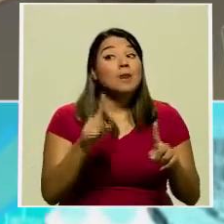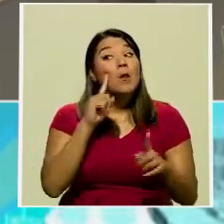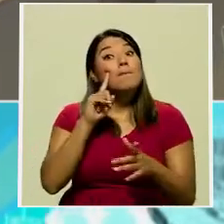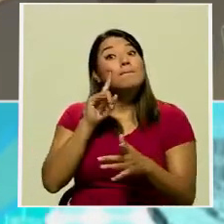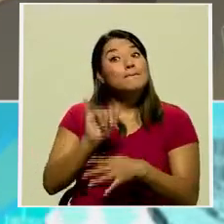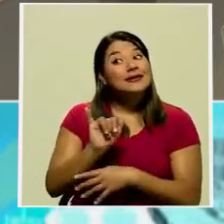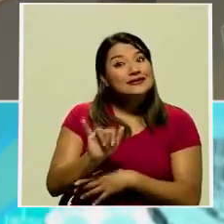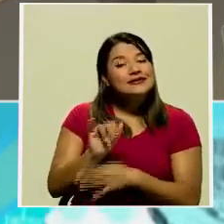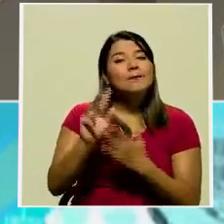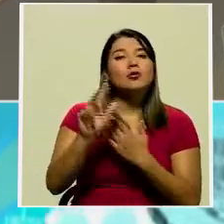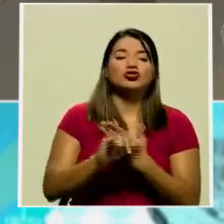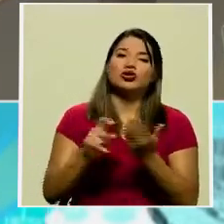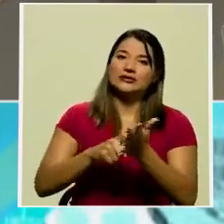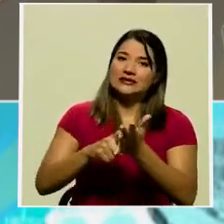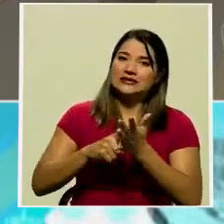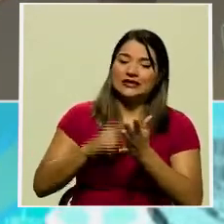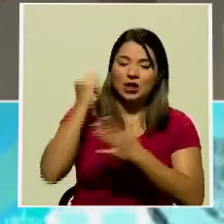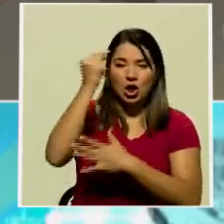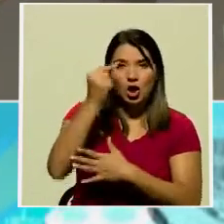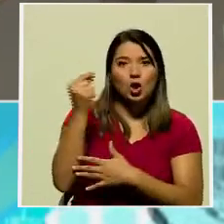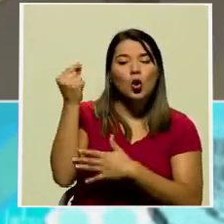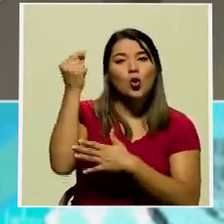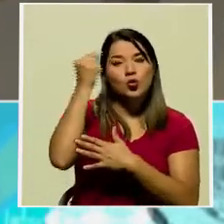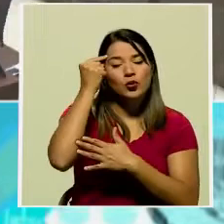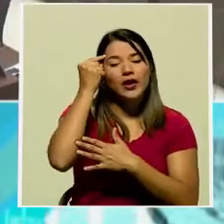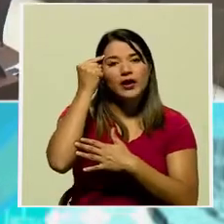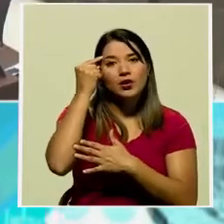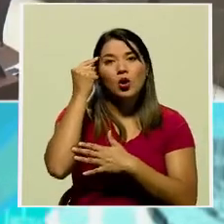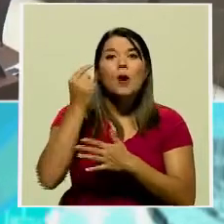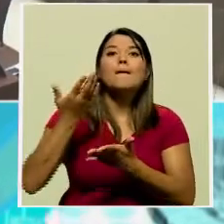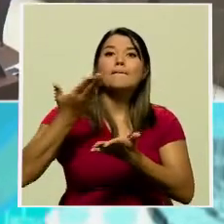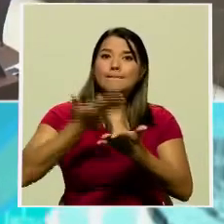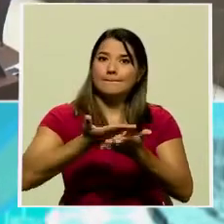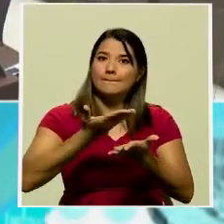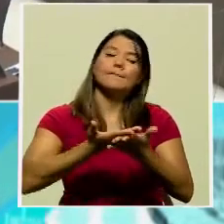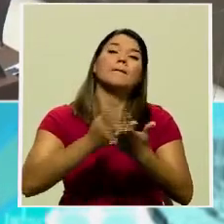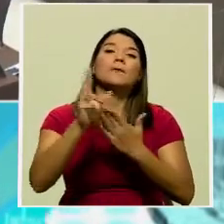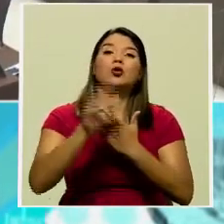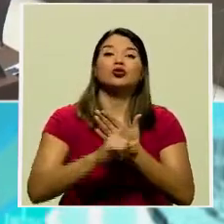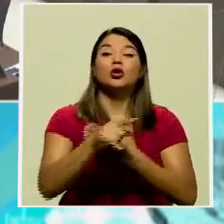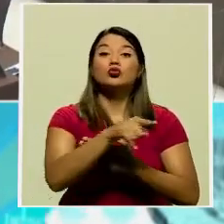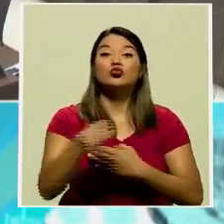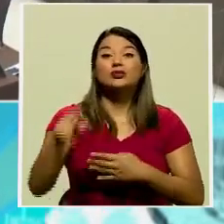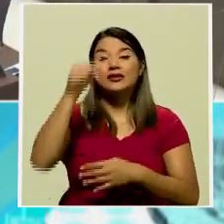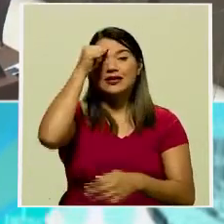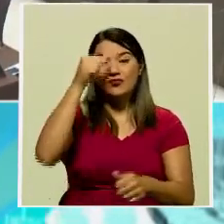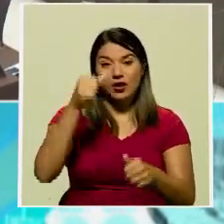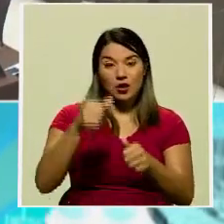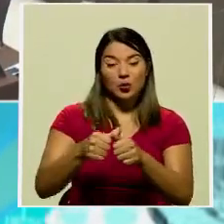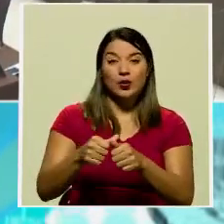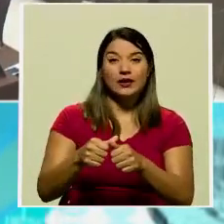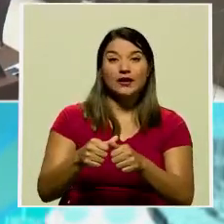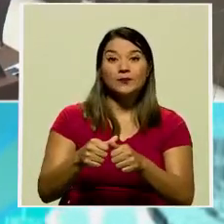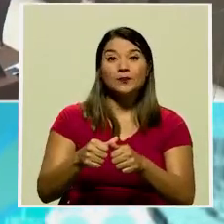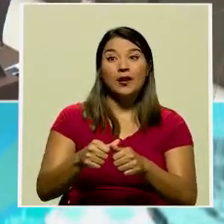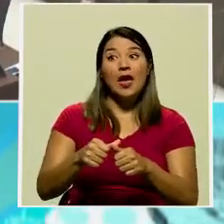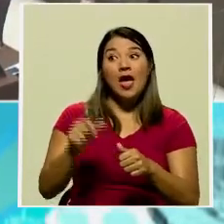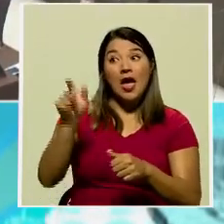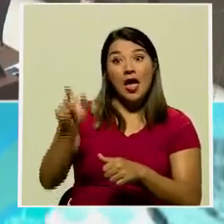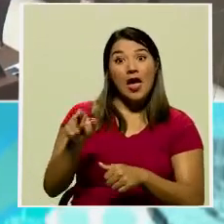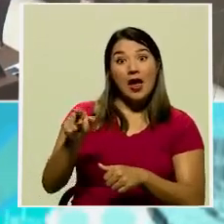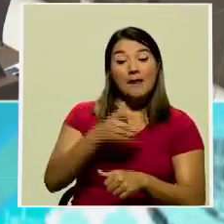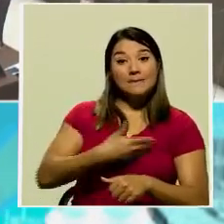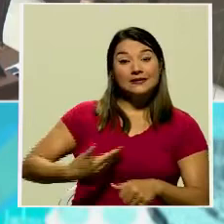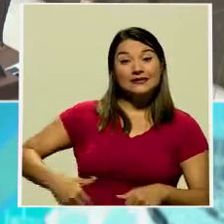exigen al gobierno esta situación de estos proyectos que inclusive, recordemos, pues el propio presidente de la